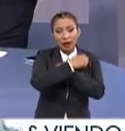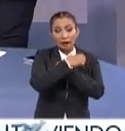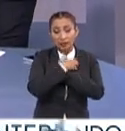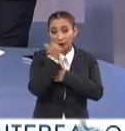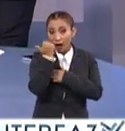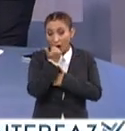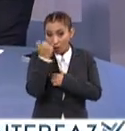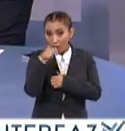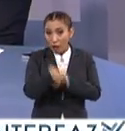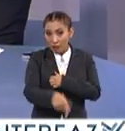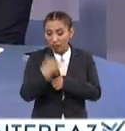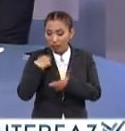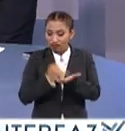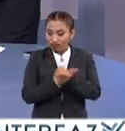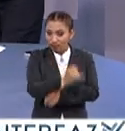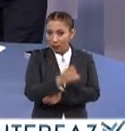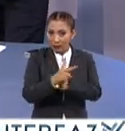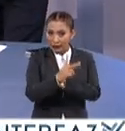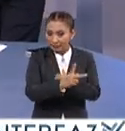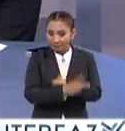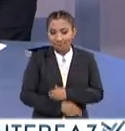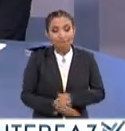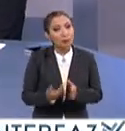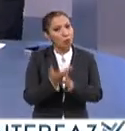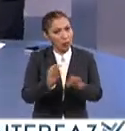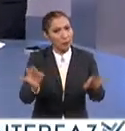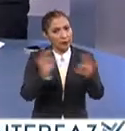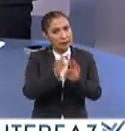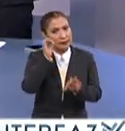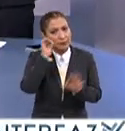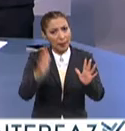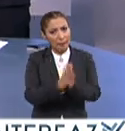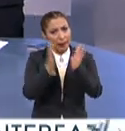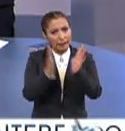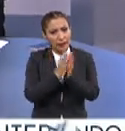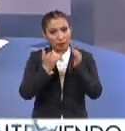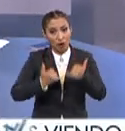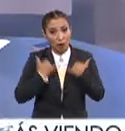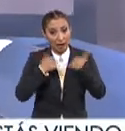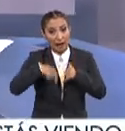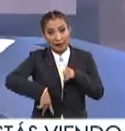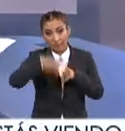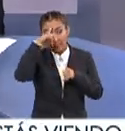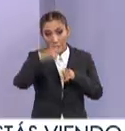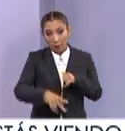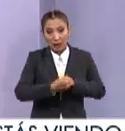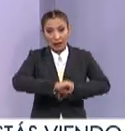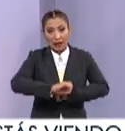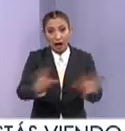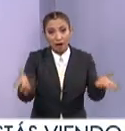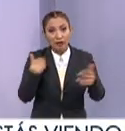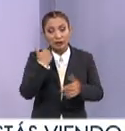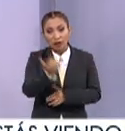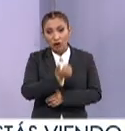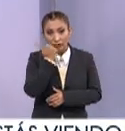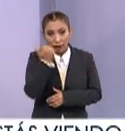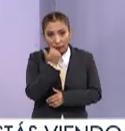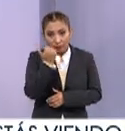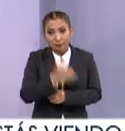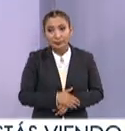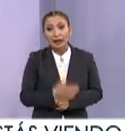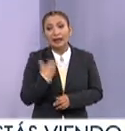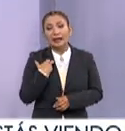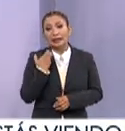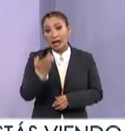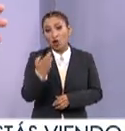y a los estudiantes en las decisiones de los países. Así es, muy importante siempre la participación de los jóvenes en México, por supuesto de los estudiantes,